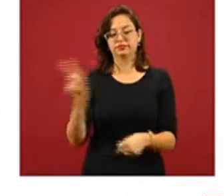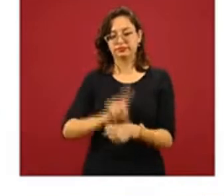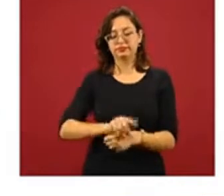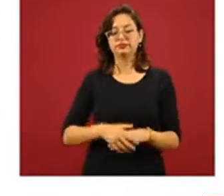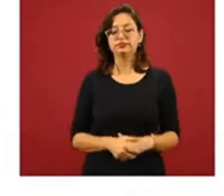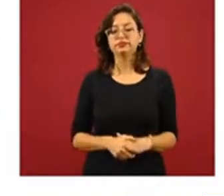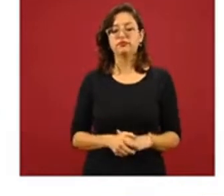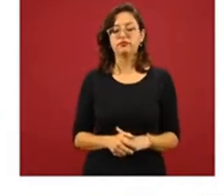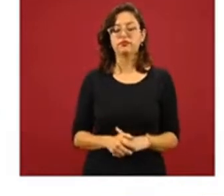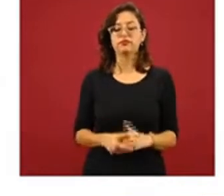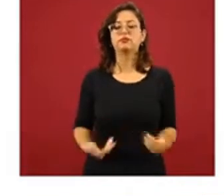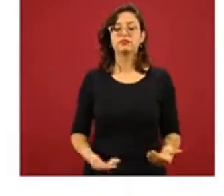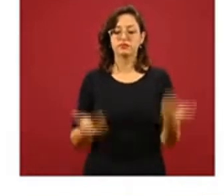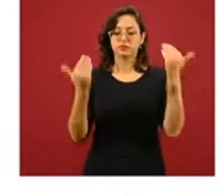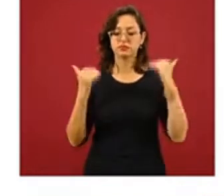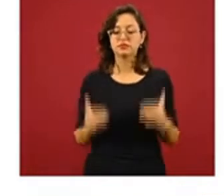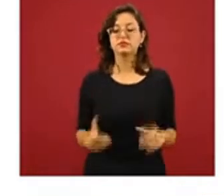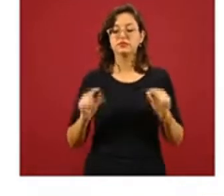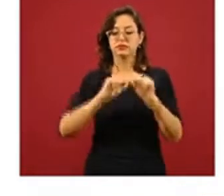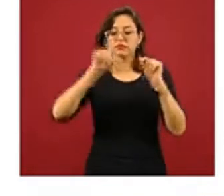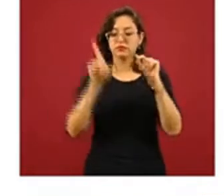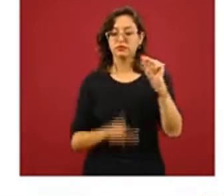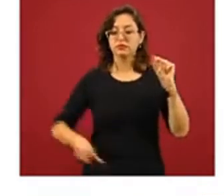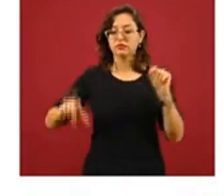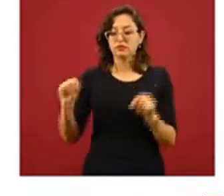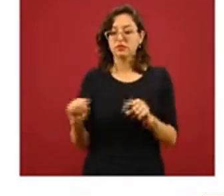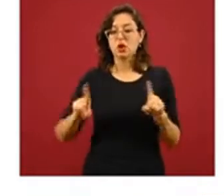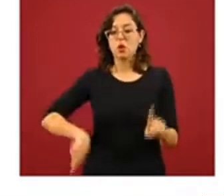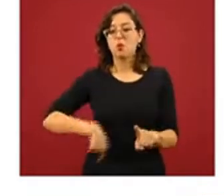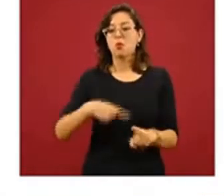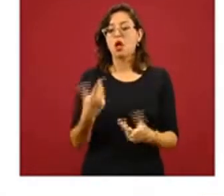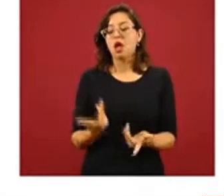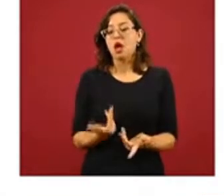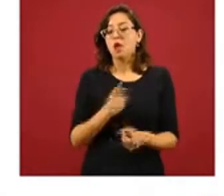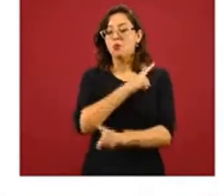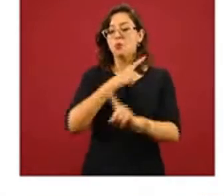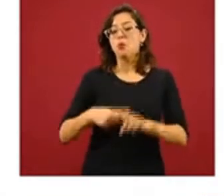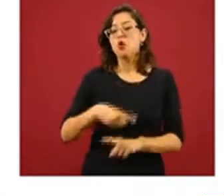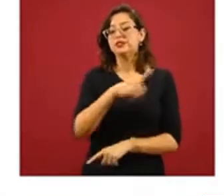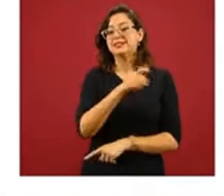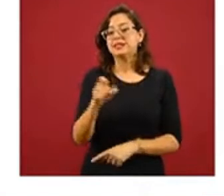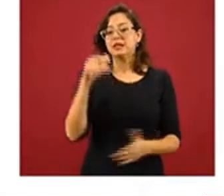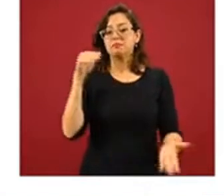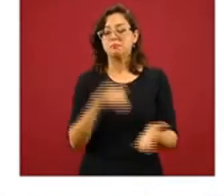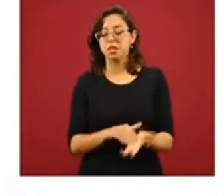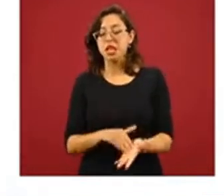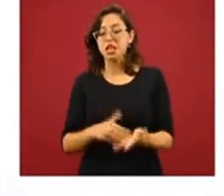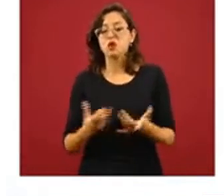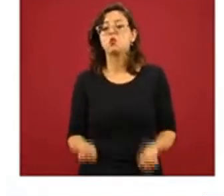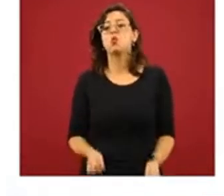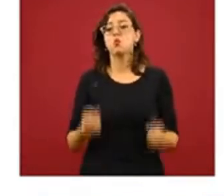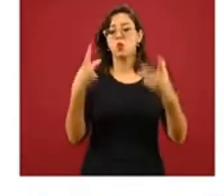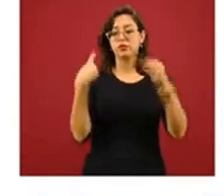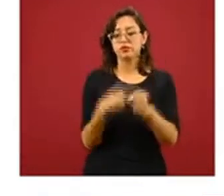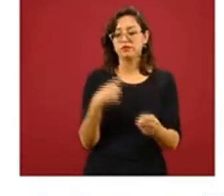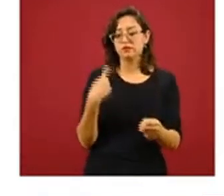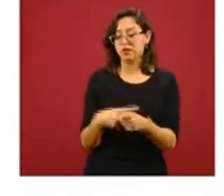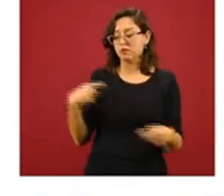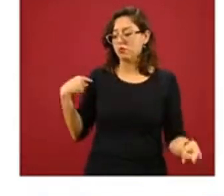siguiente mapa, nuevamente, vemos ahora la distribución por tasa de incidencia acumulada. La de los últimos 14 días es